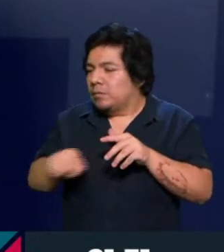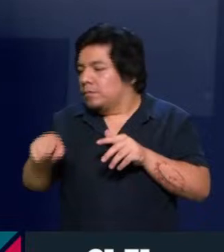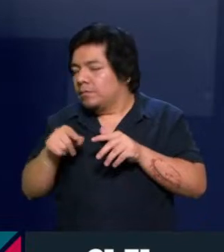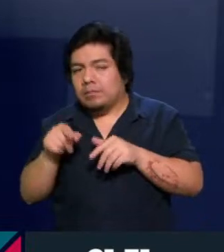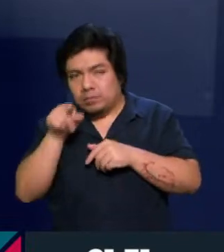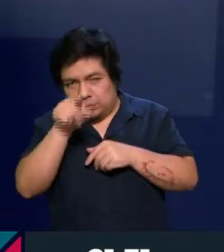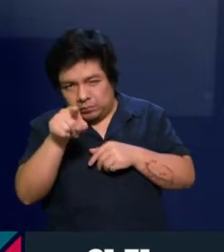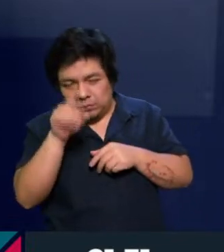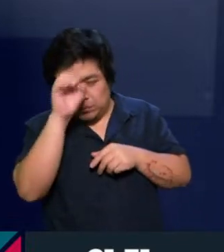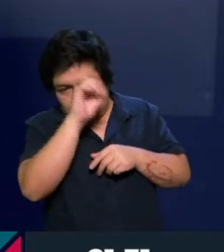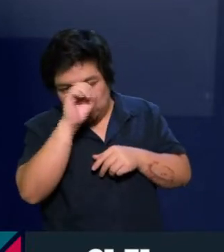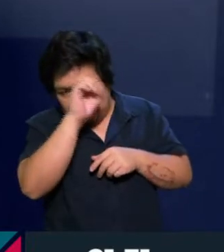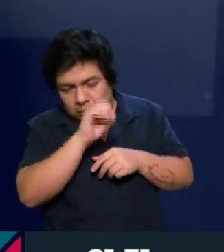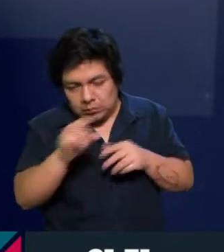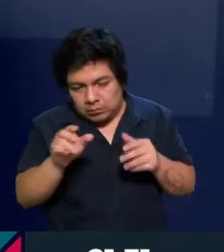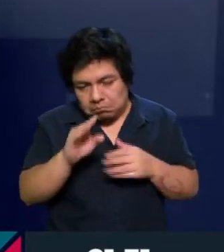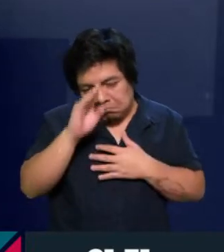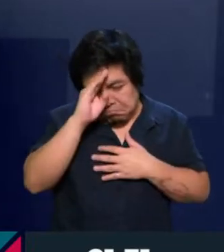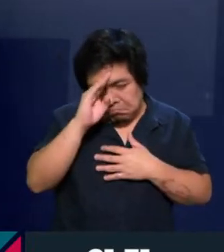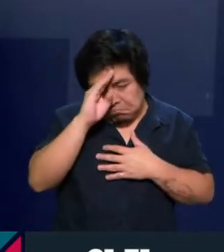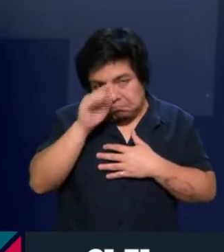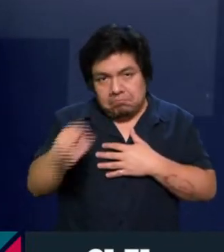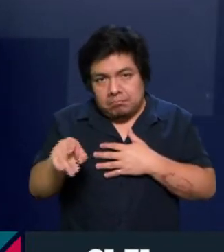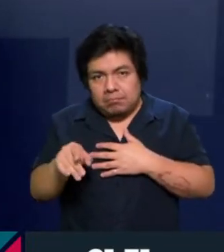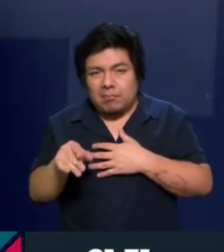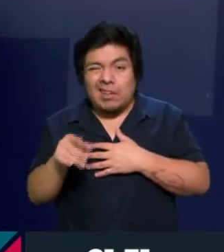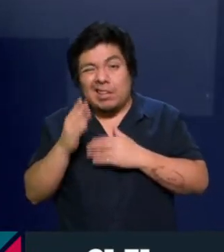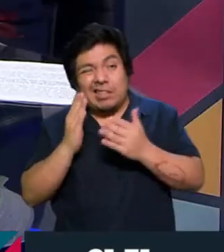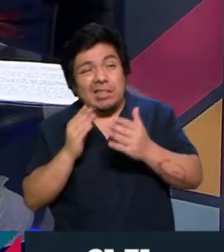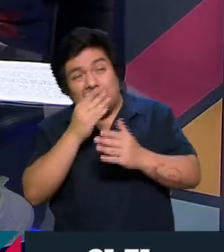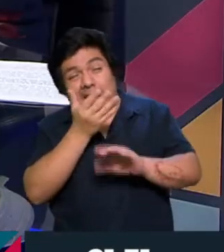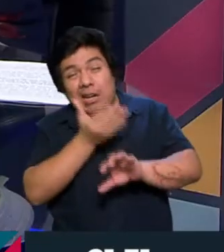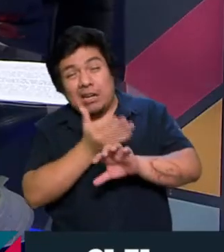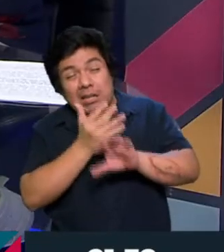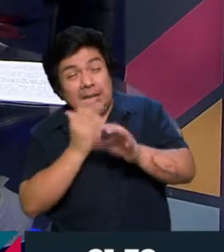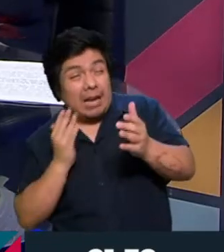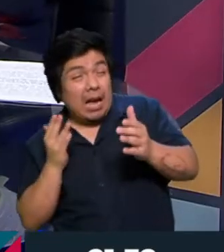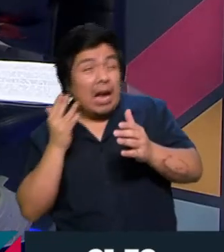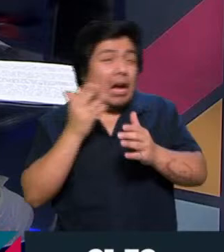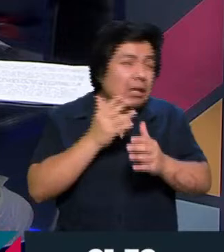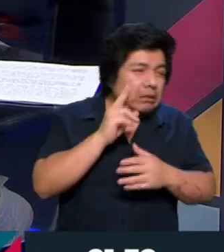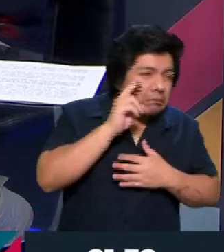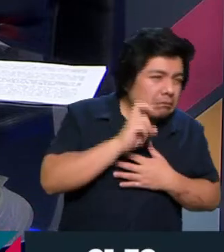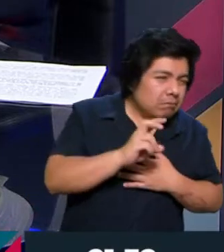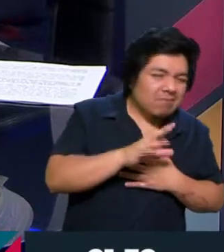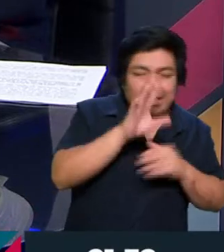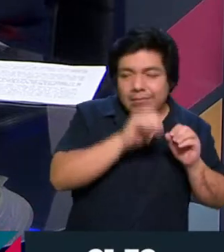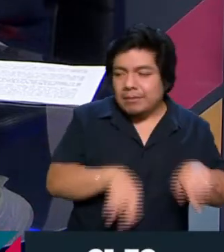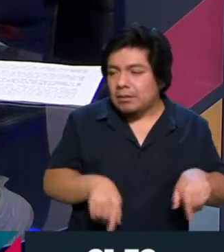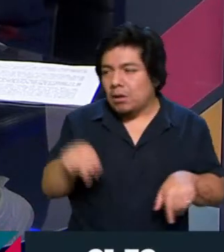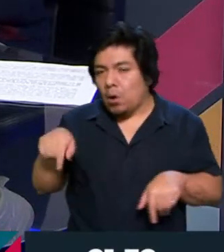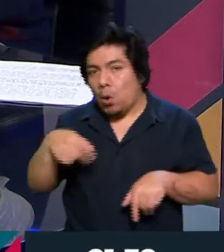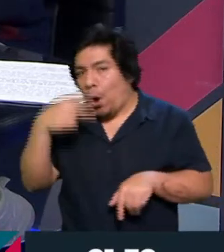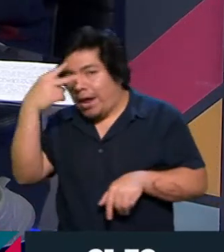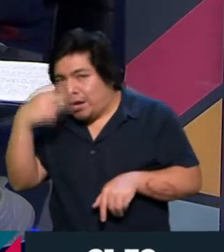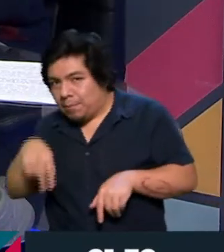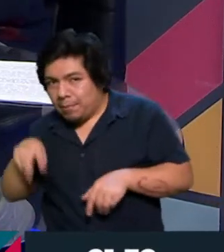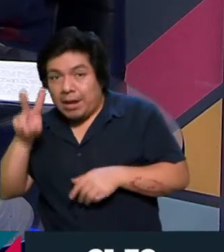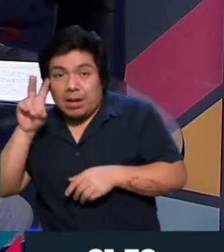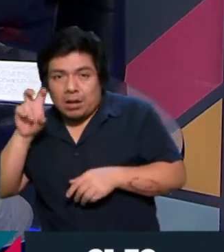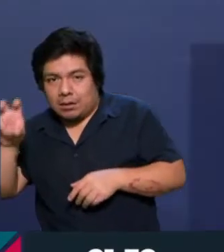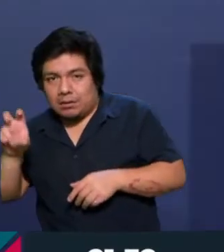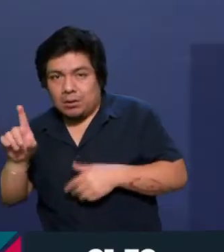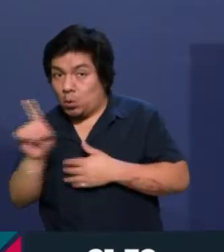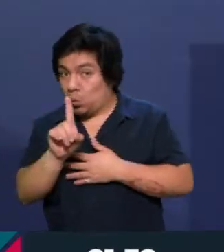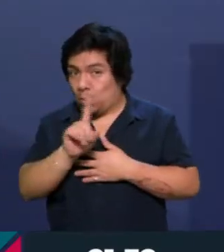análisis, ha perdido el sueño americano, pero ha encontrado el sueño mexicano. Bueno, muchos no han perdido el